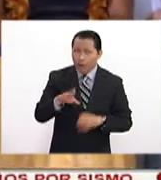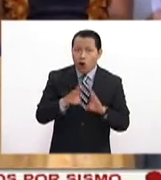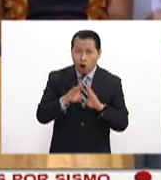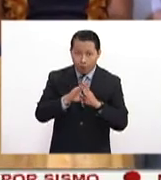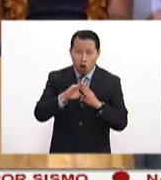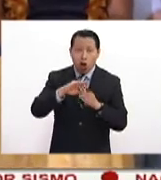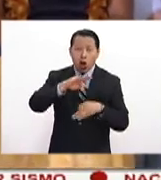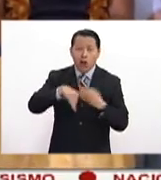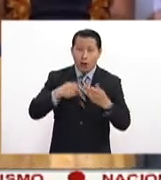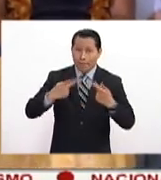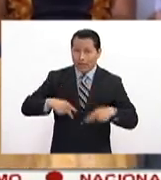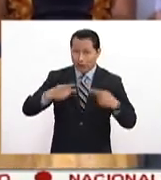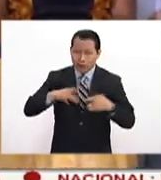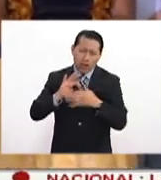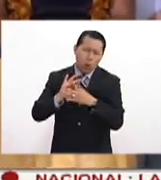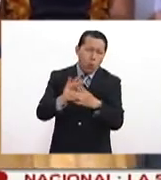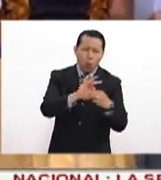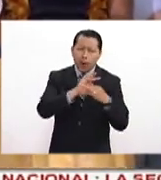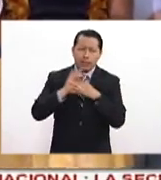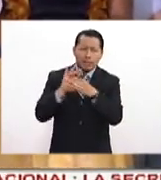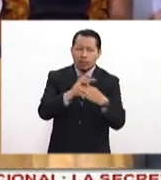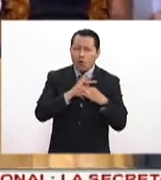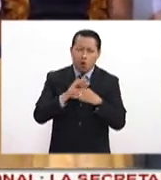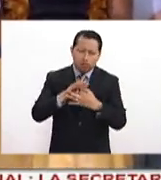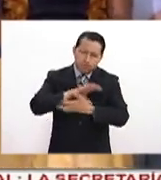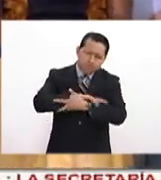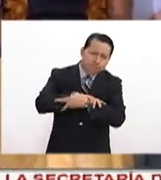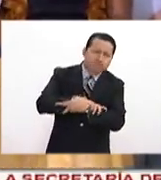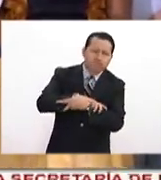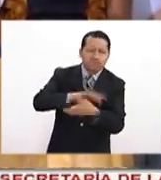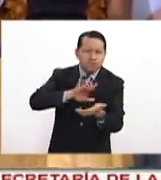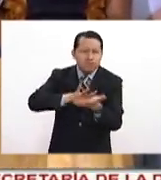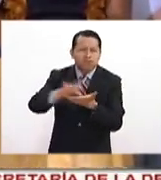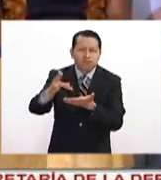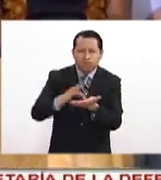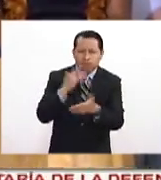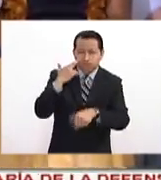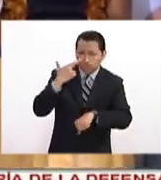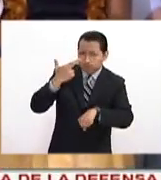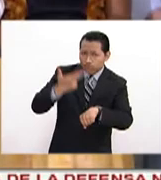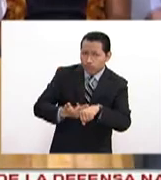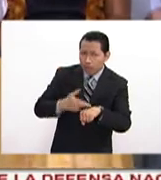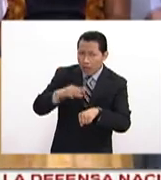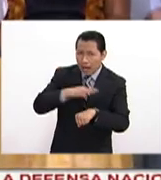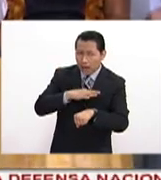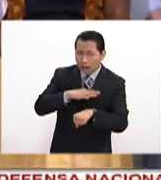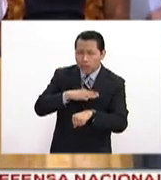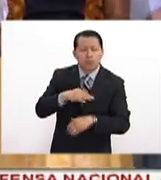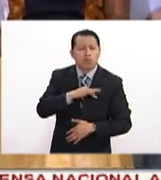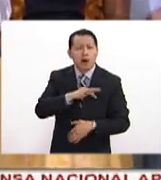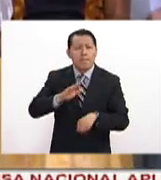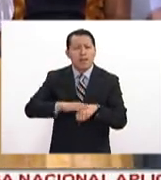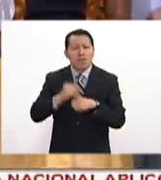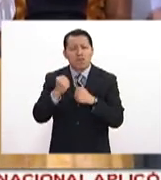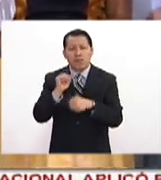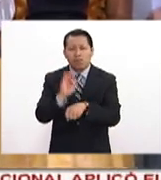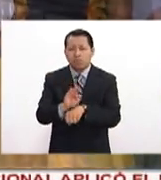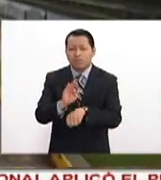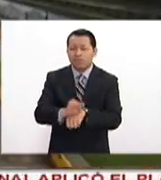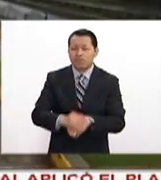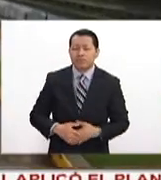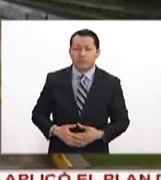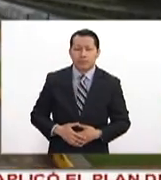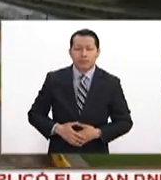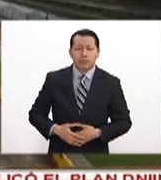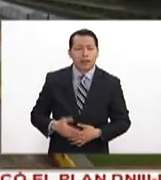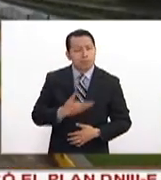unidad, la fuerza de la solidaridad y la fuerza de la corresponsabilidad serán mayores.